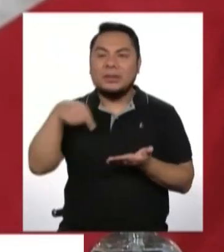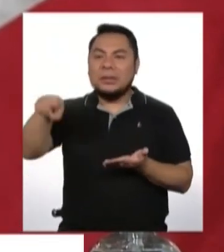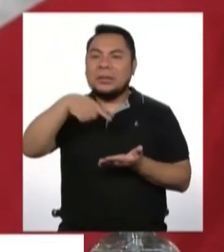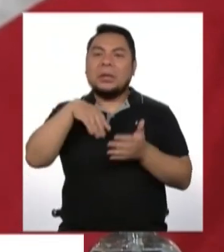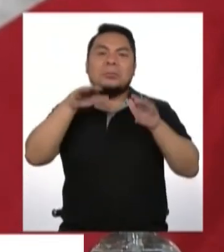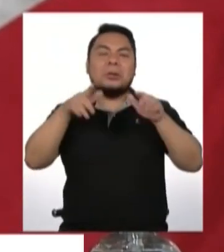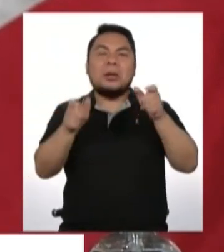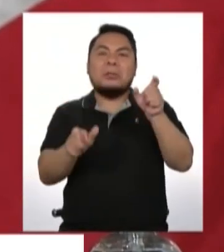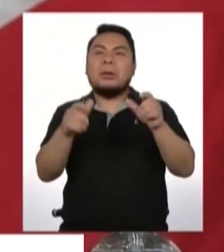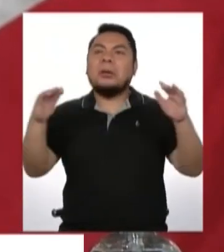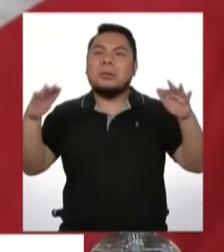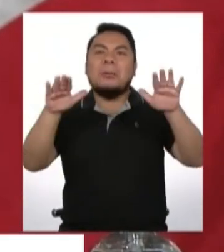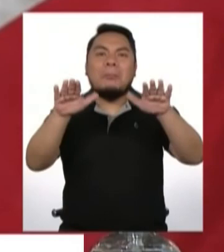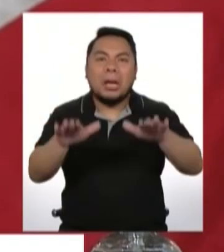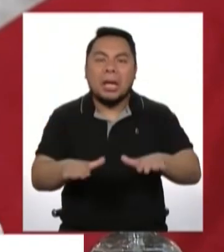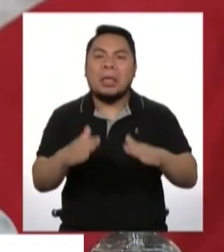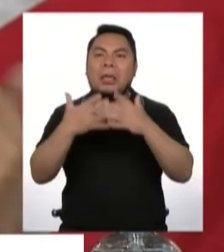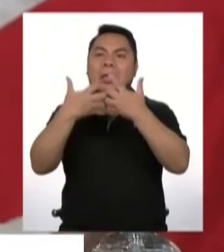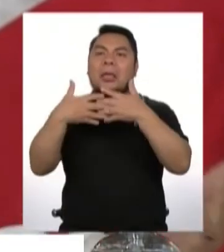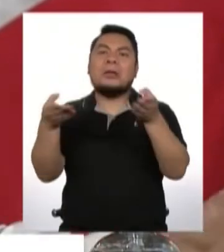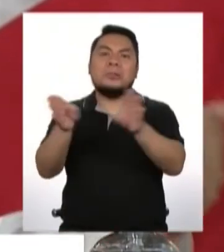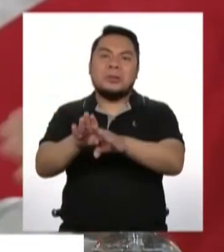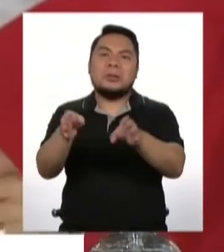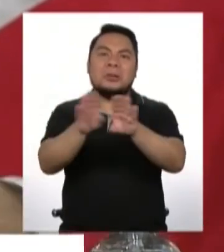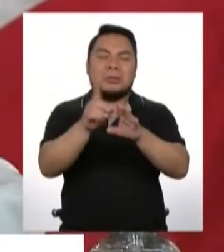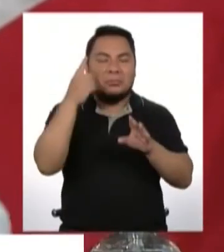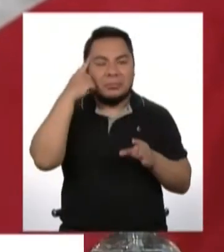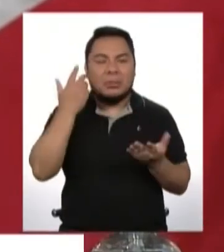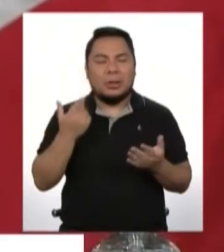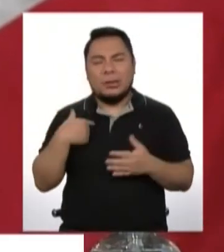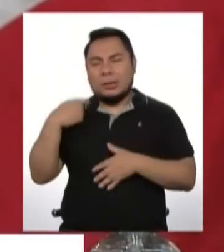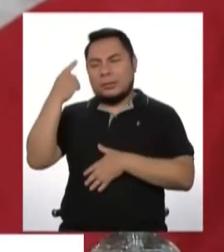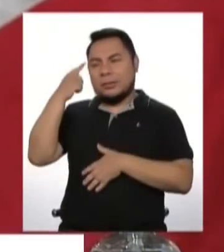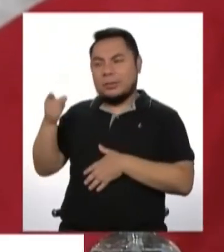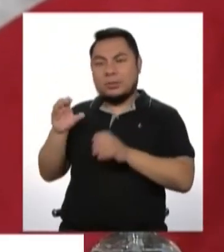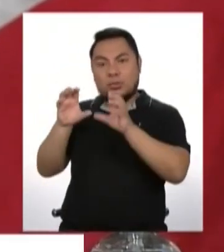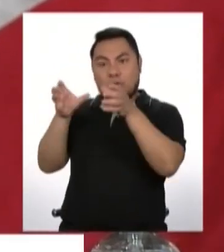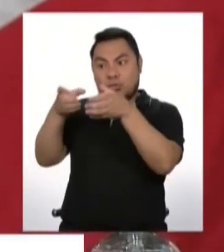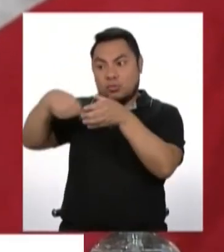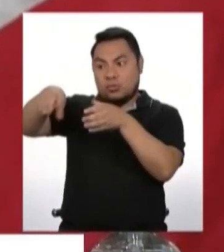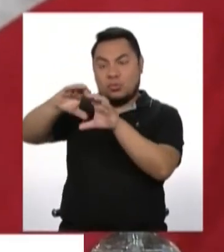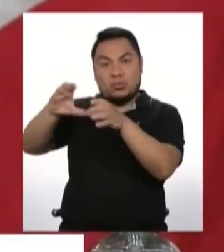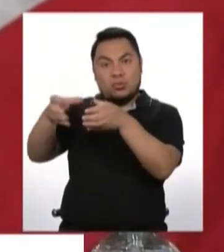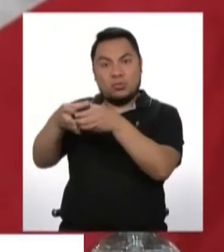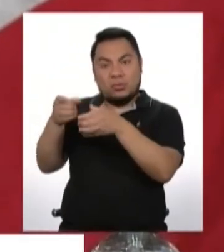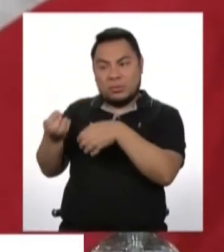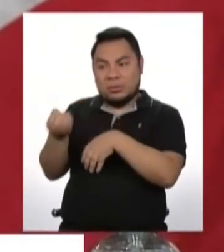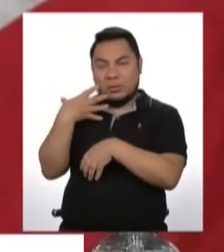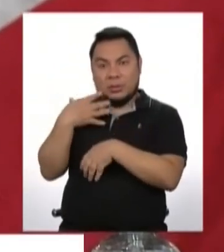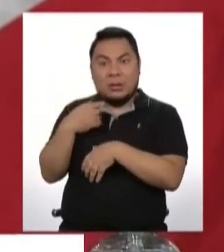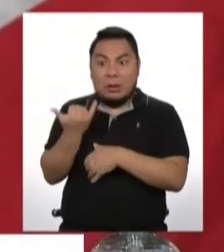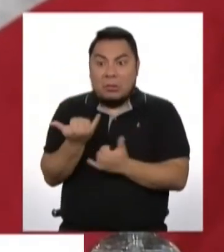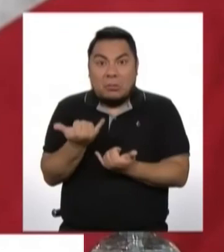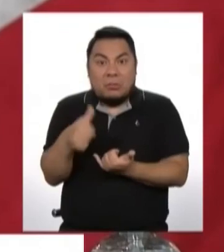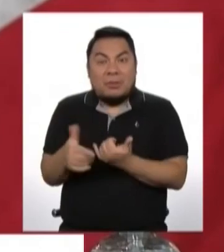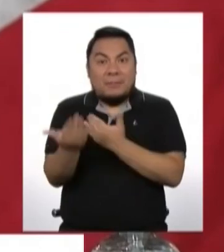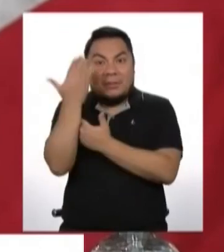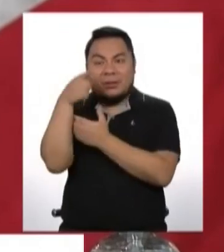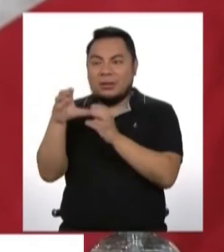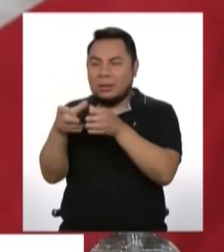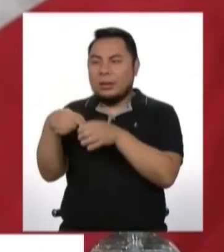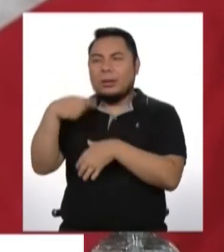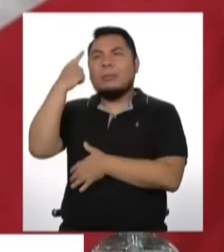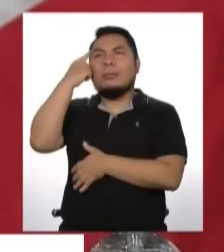significativa del tránsito de las personas. Entonces, la propuesta que nos ha hecho la Comisión Multisectorial, pero recién, ahora, a